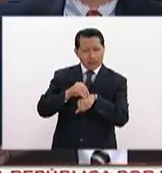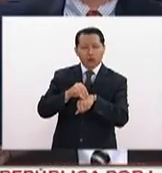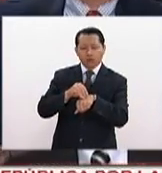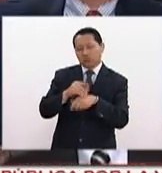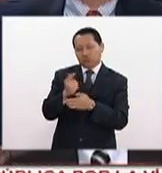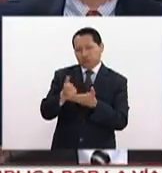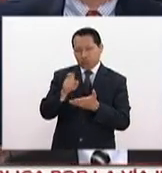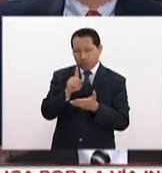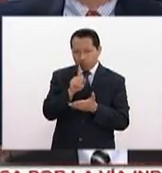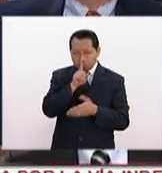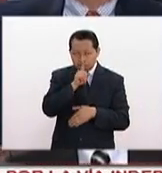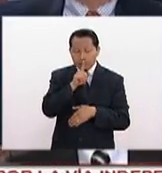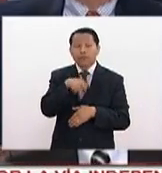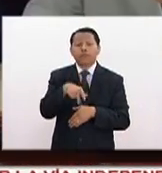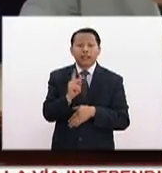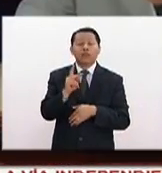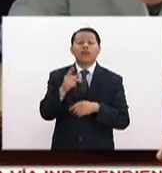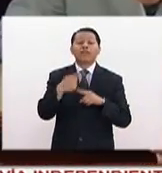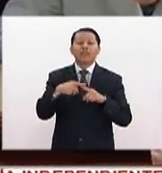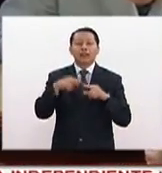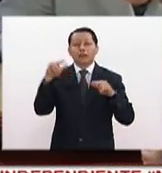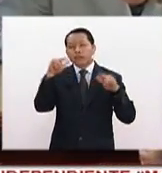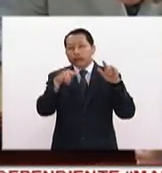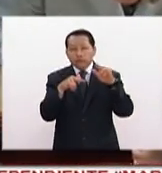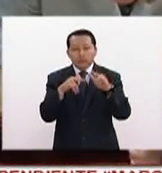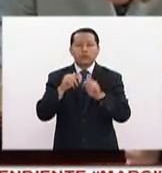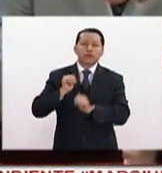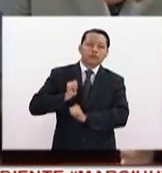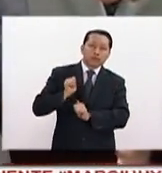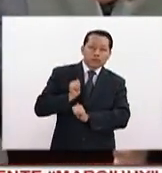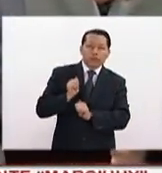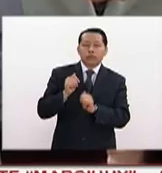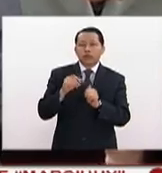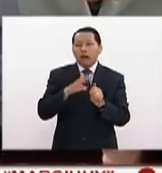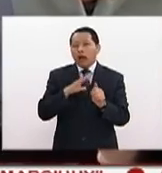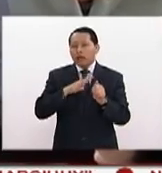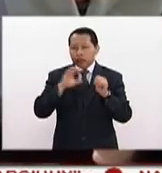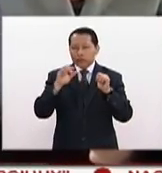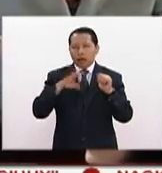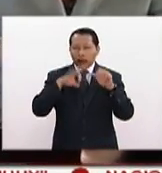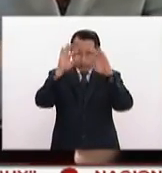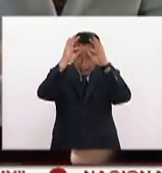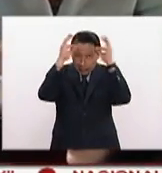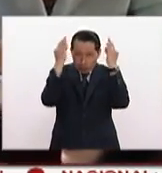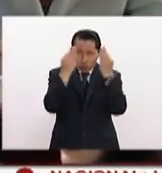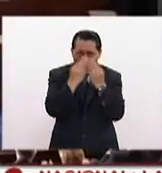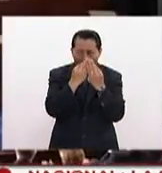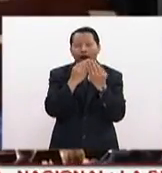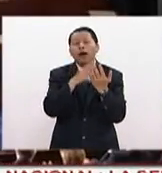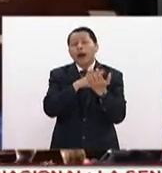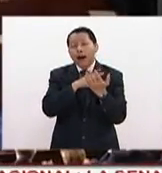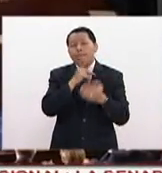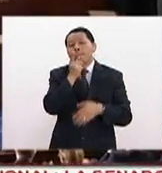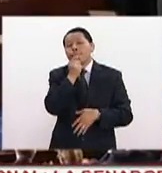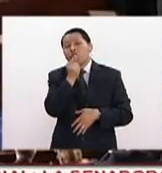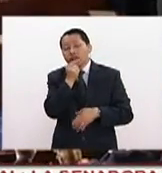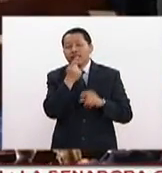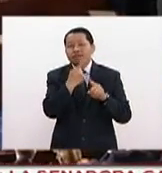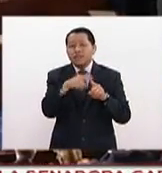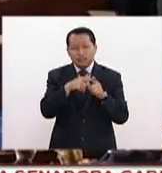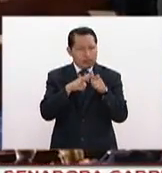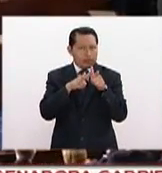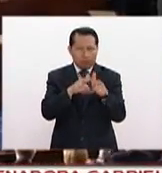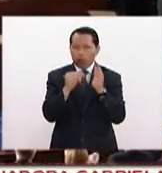Sin embargo, los controladores de tráfico aéreo, Fuerzas Armadas, agencias aduanales, migratorias y policiales continuarán en